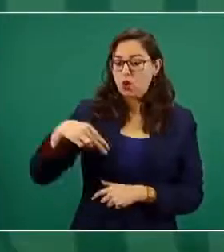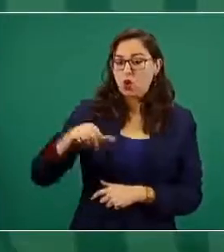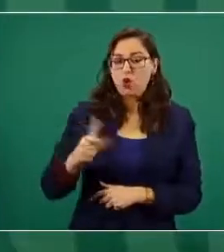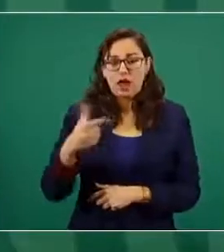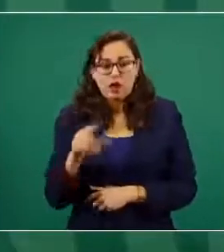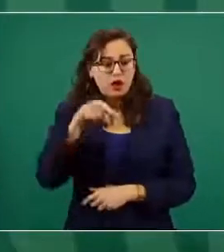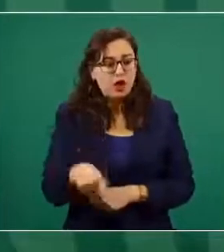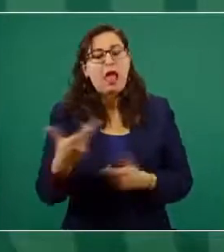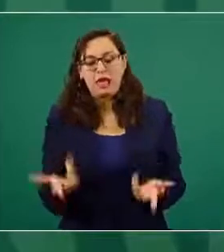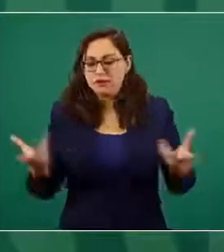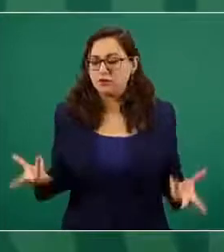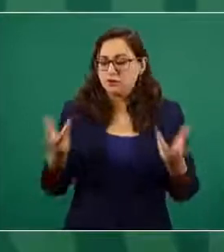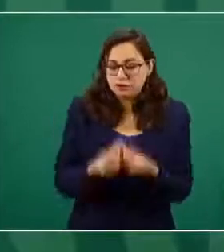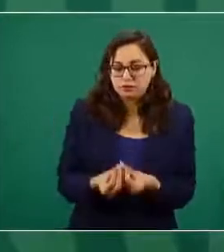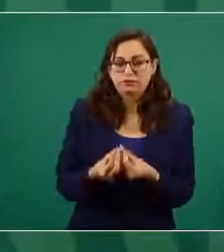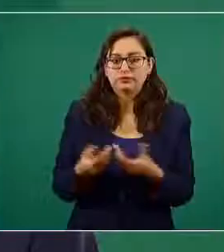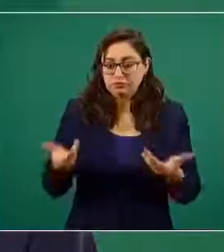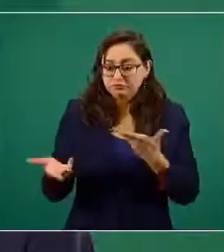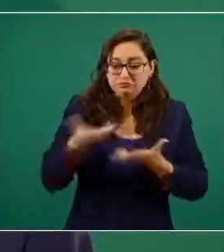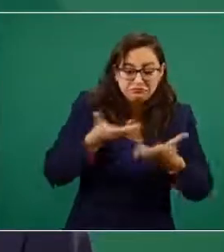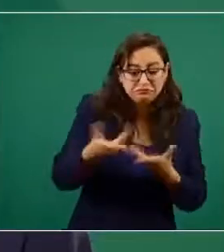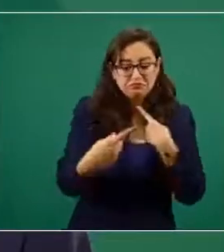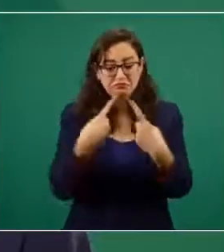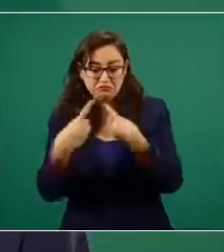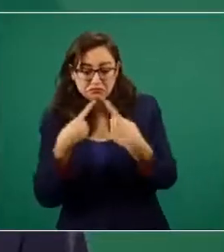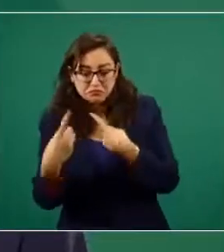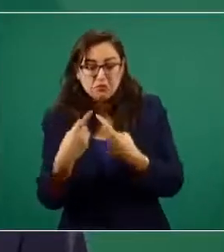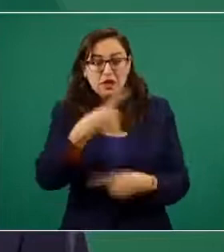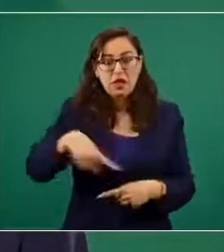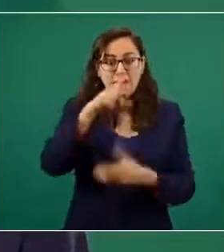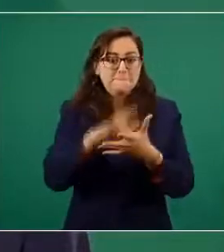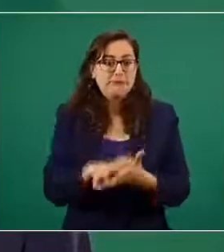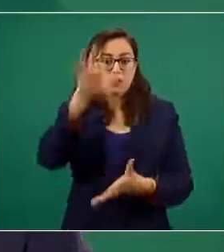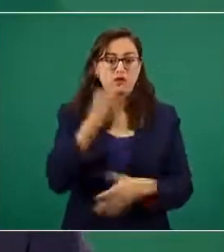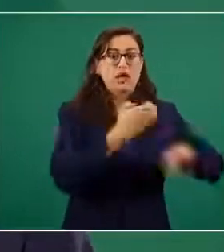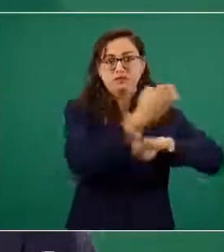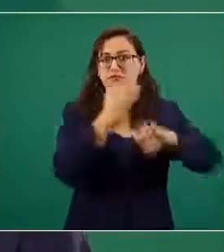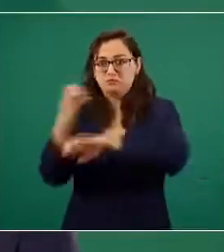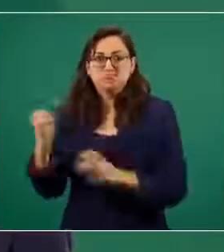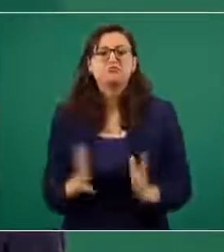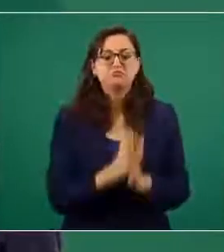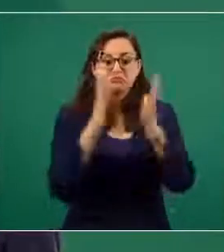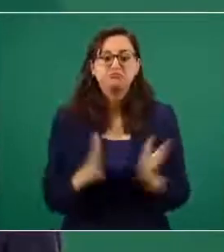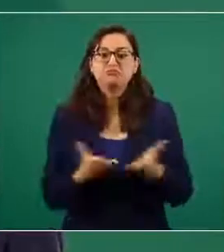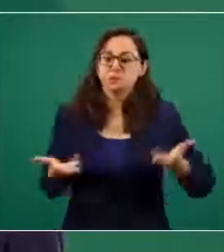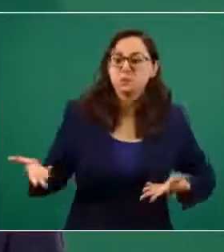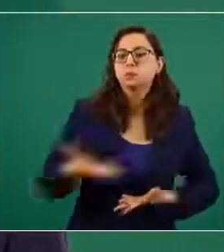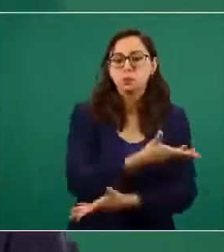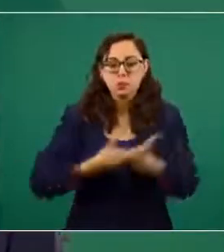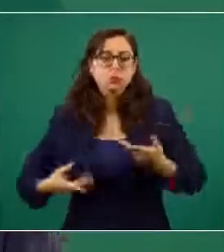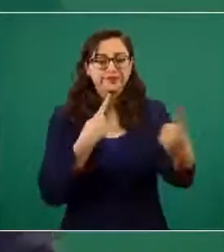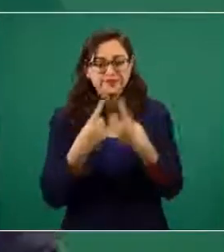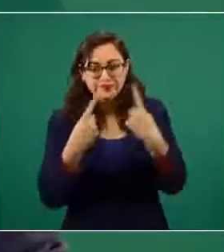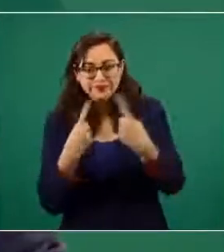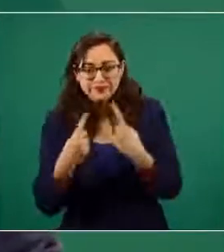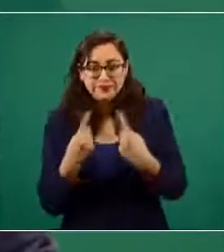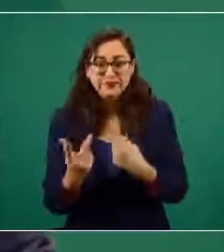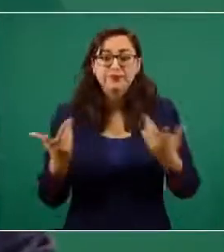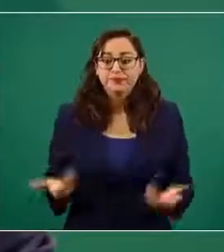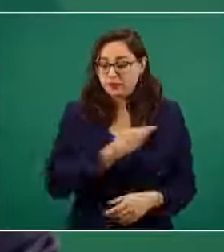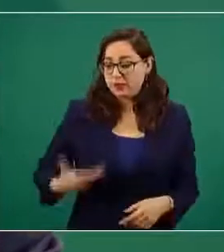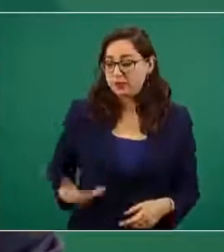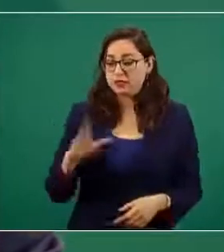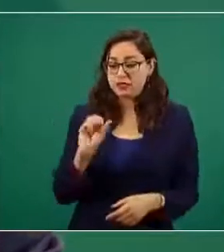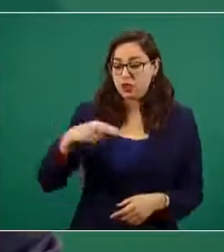Gobernadores, que es un foro muy amigable con esta organización que representa a la mayoría de los gobiernos estatales, en la que tenemos este diálogo diálogo muy fluido, muy constructivo, y el presidente de